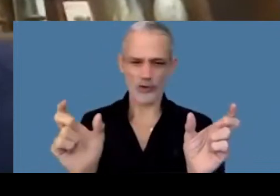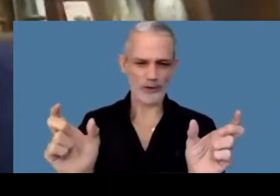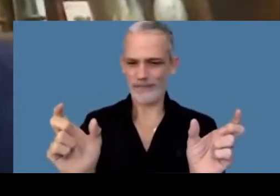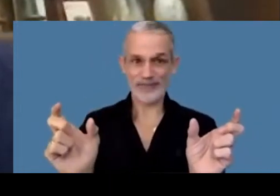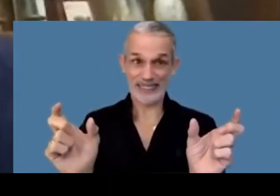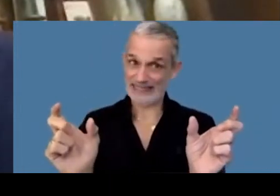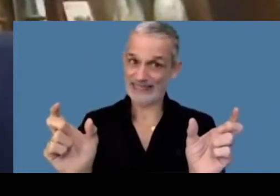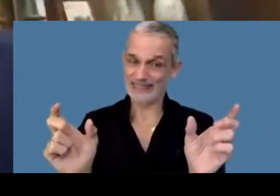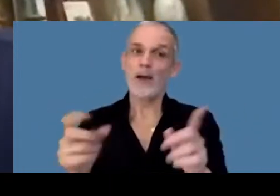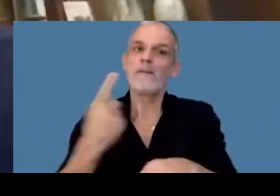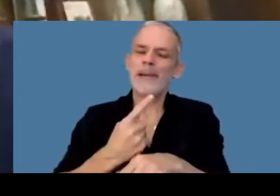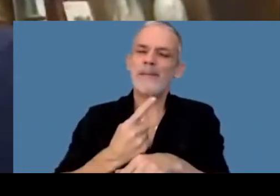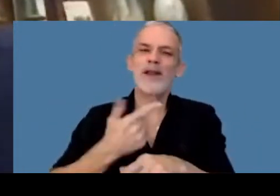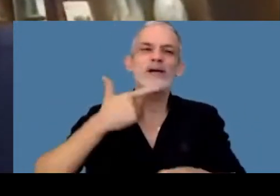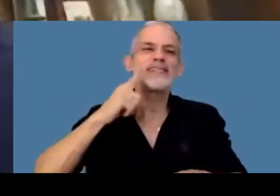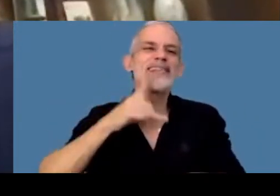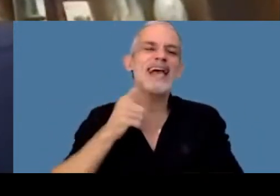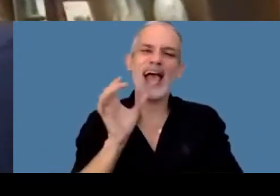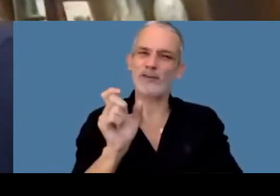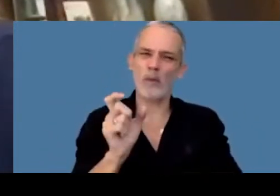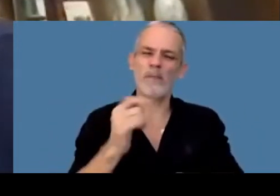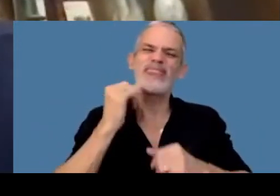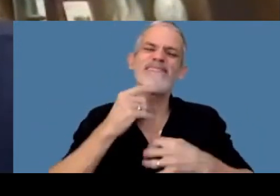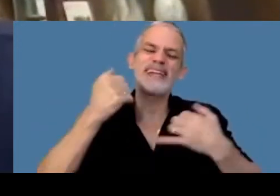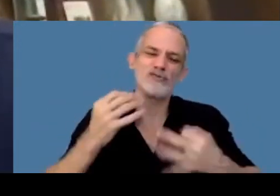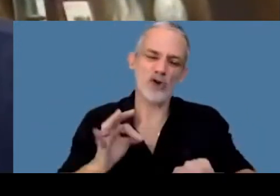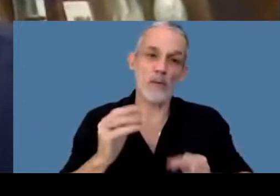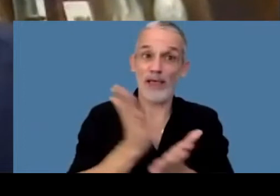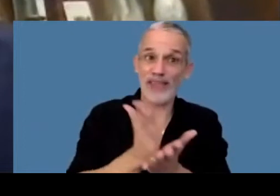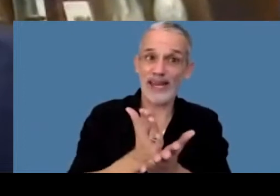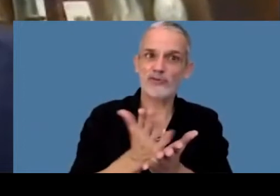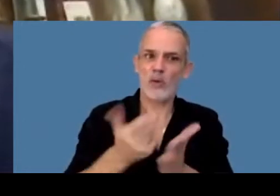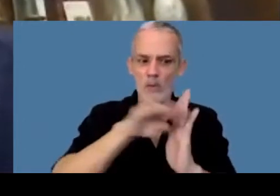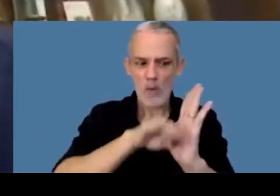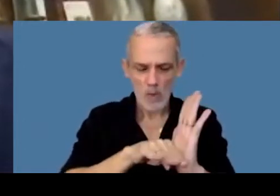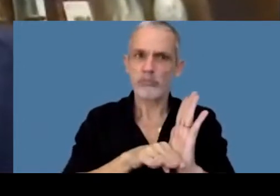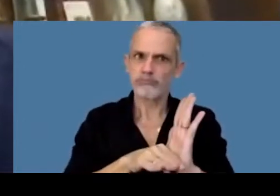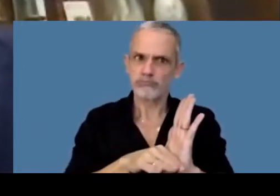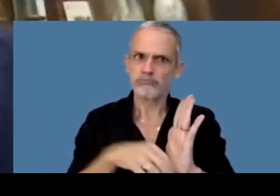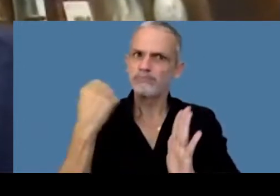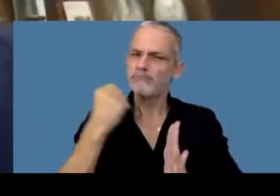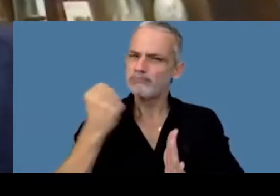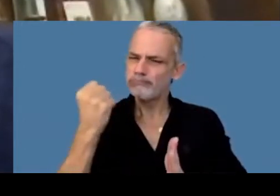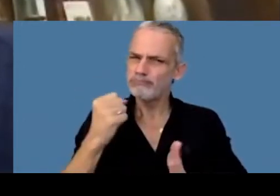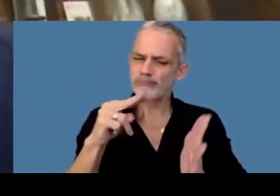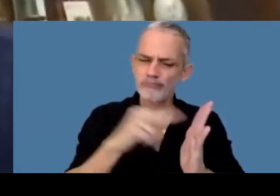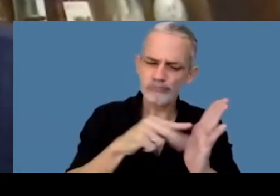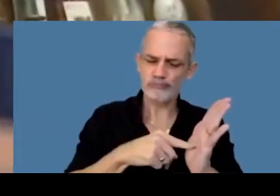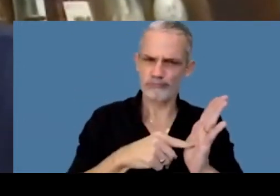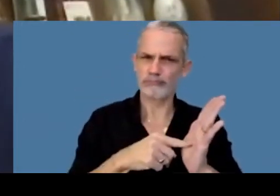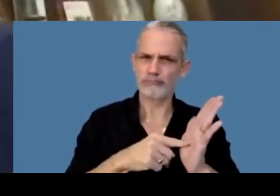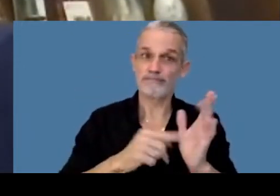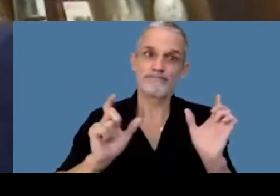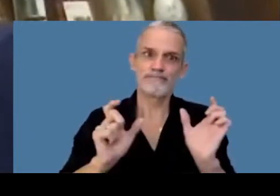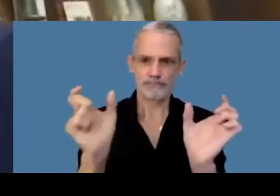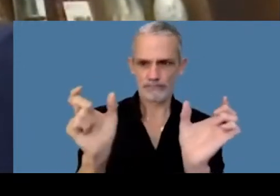sin sindicatos, más allá que en la actualidad y en algunas normativas se pretende esto. Lo que sí le quiero aclarar que en